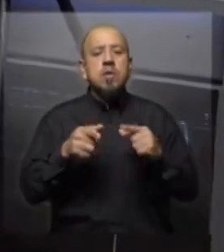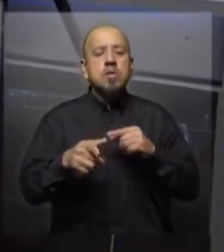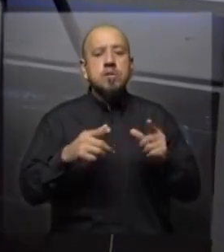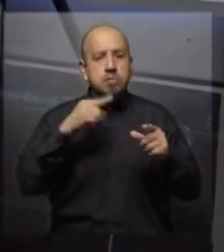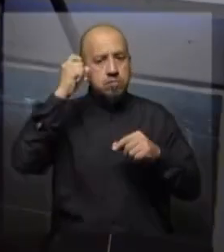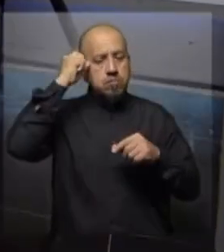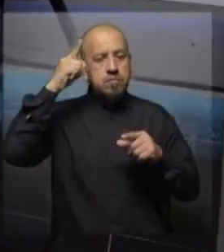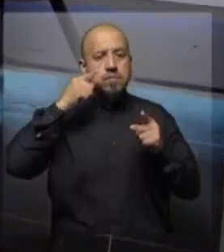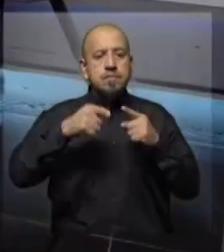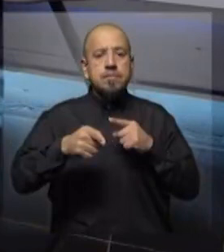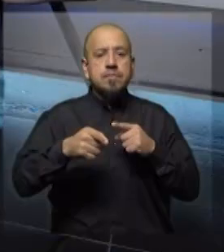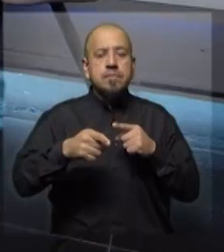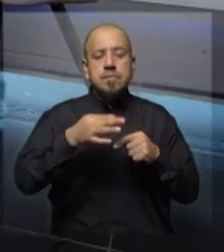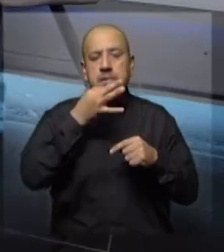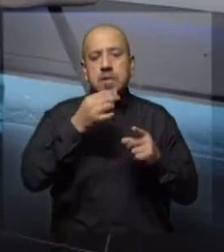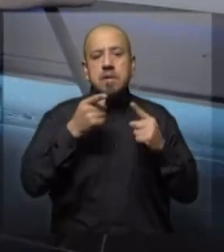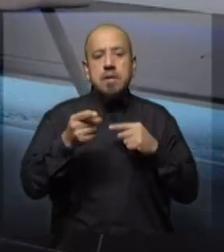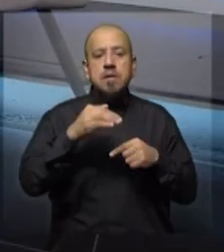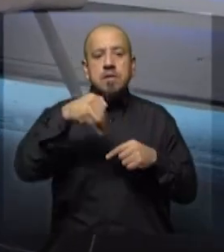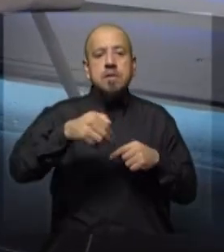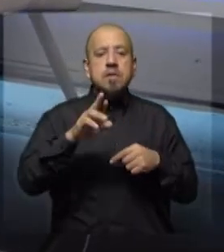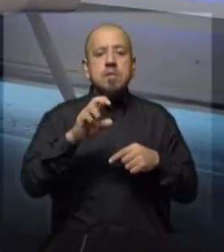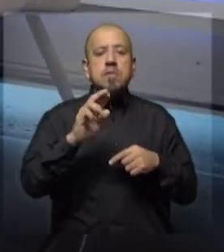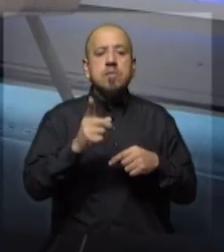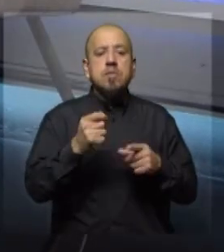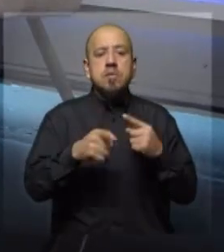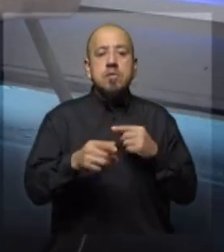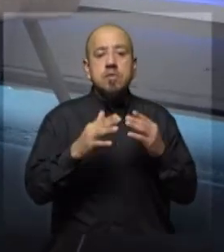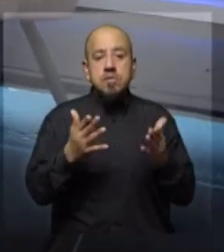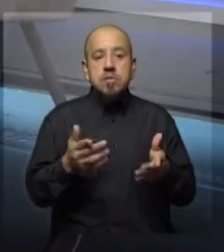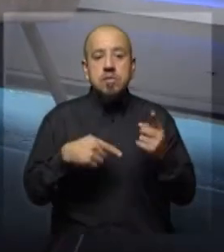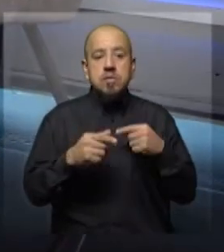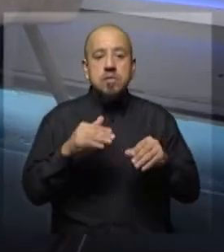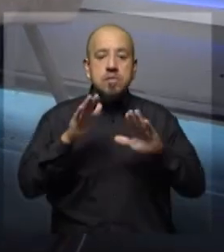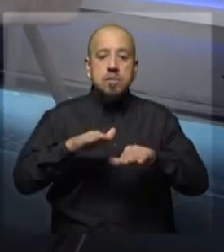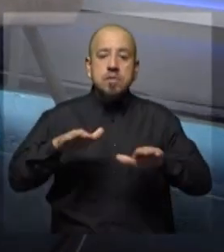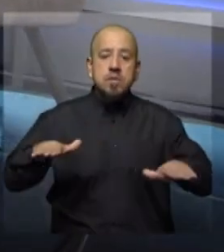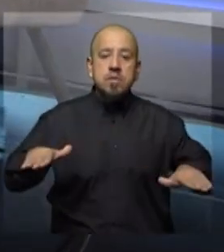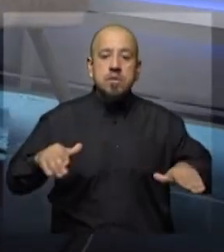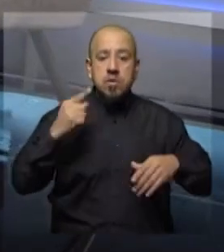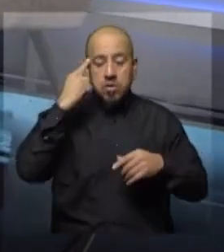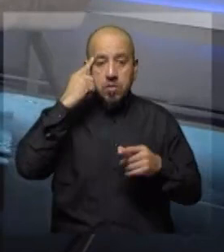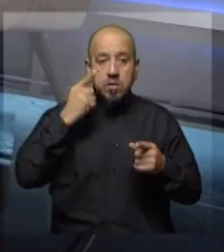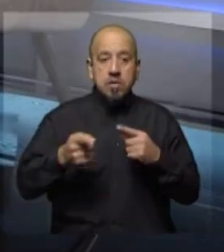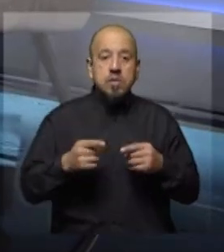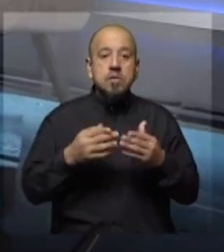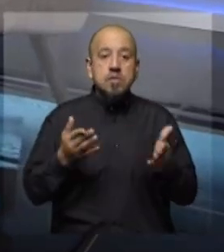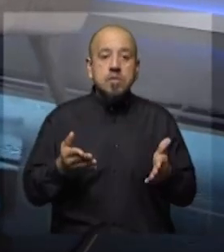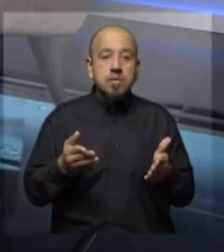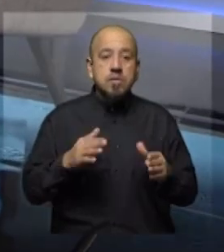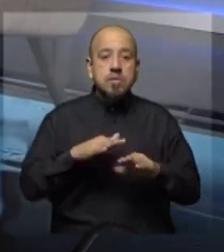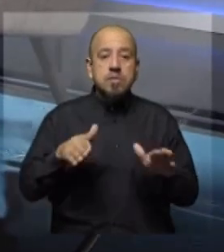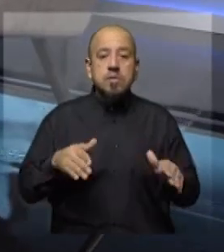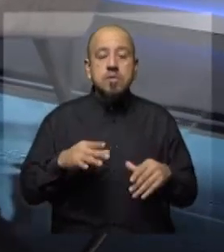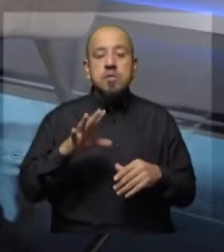la capacidad de este otro recién escuchábamos la murga recién no decir bueno parece que los niños piensan no parece que los niños son